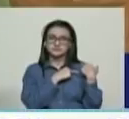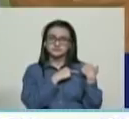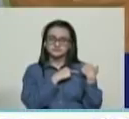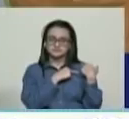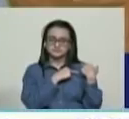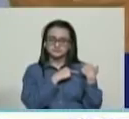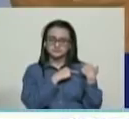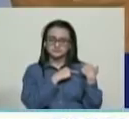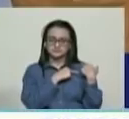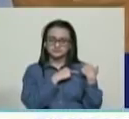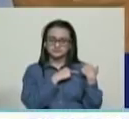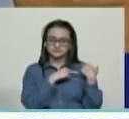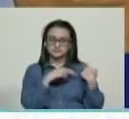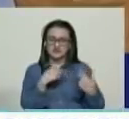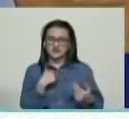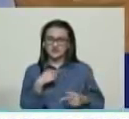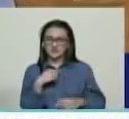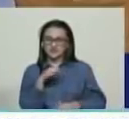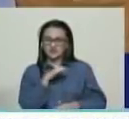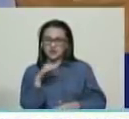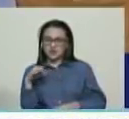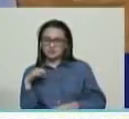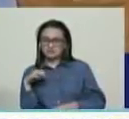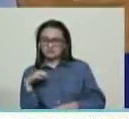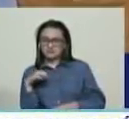tengan ambiciones personales o de grupos,